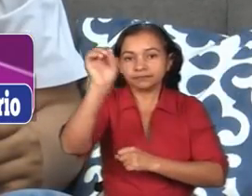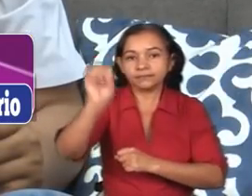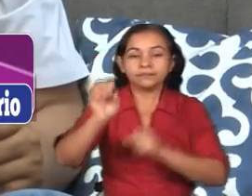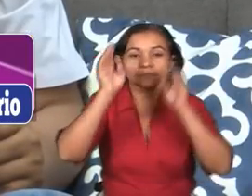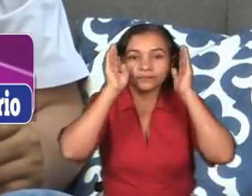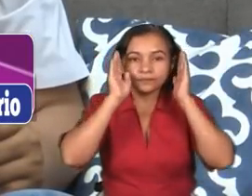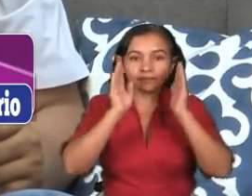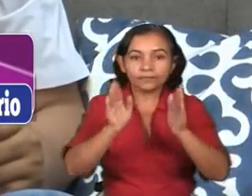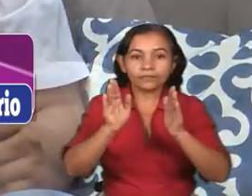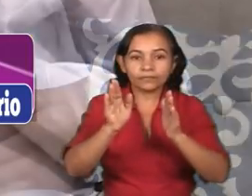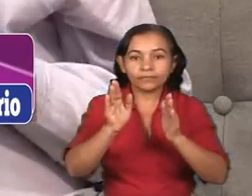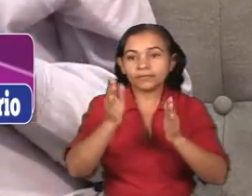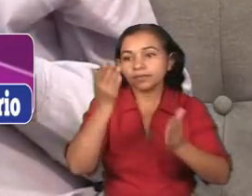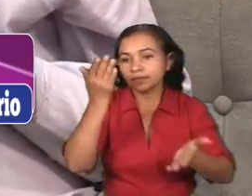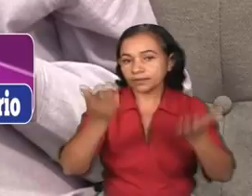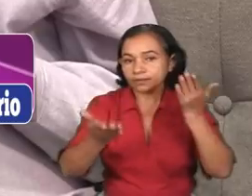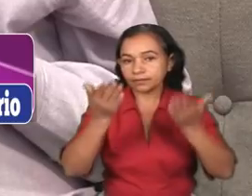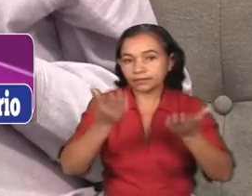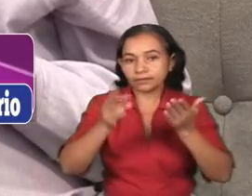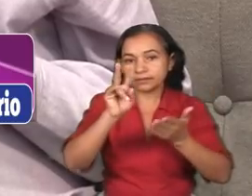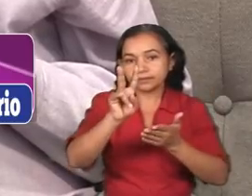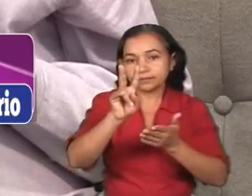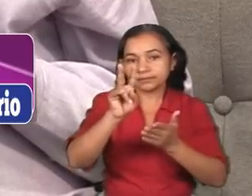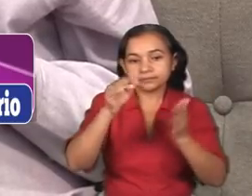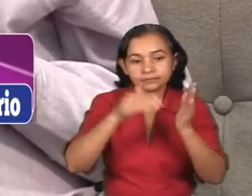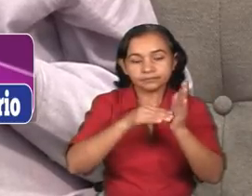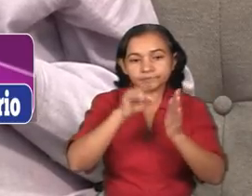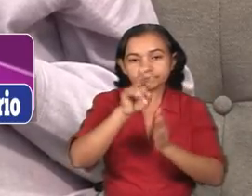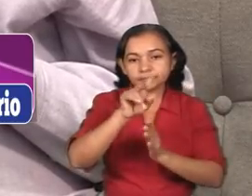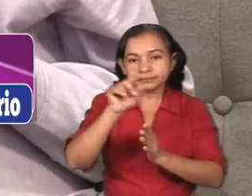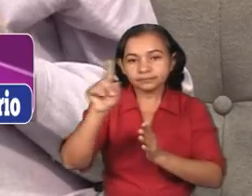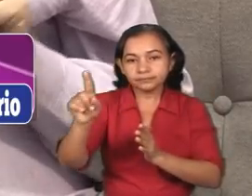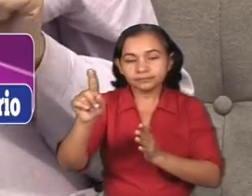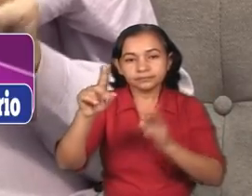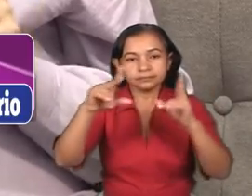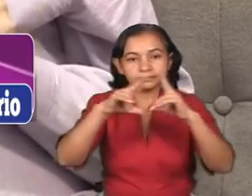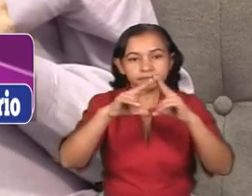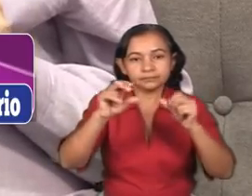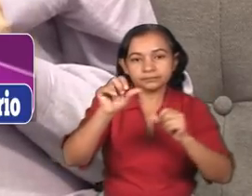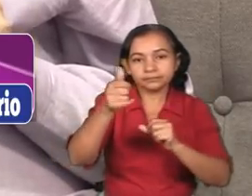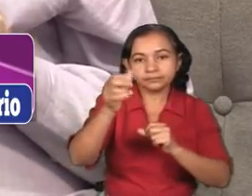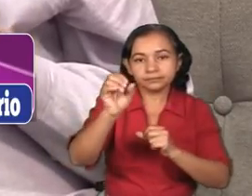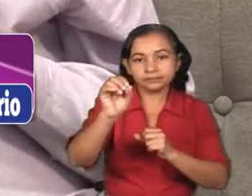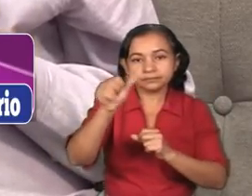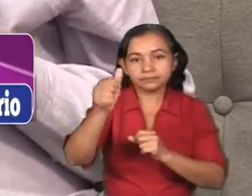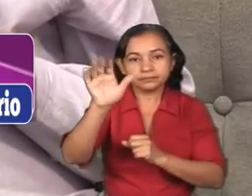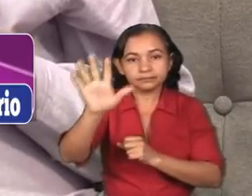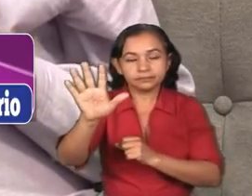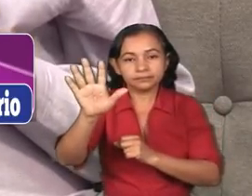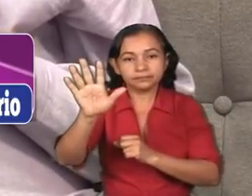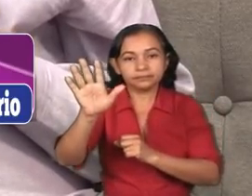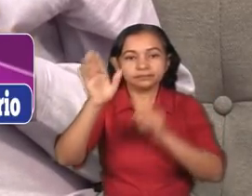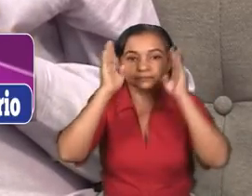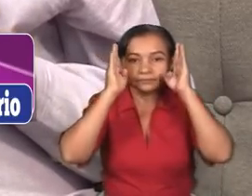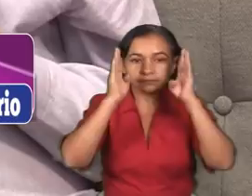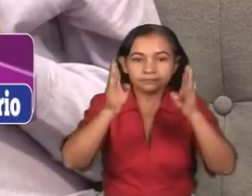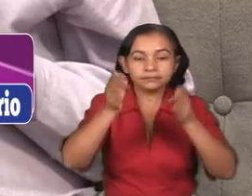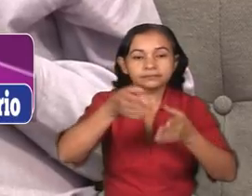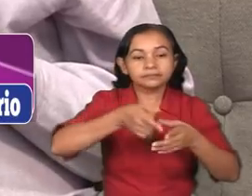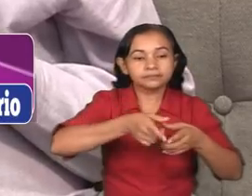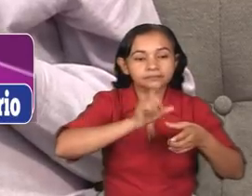cobertura, pero seguramente en el 2021 este país va a estar entre el 60 y el 65% de cobertura de alcantarillado